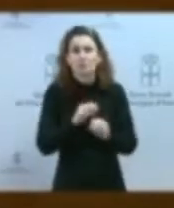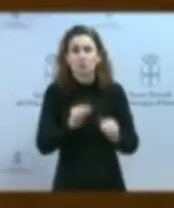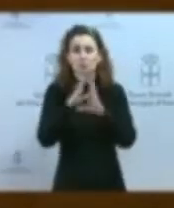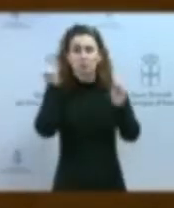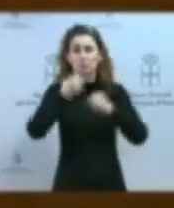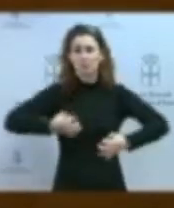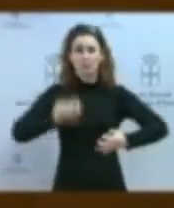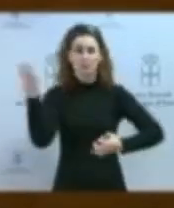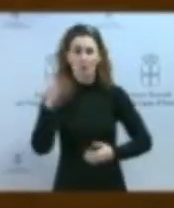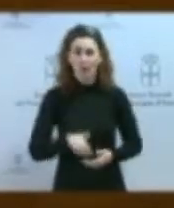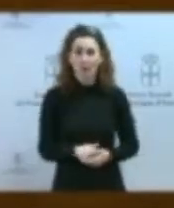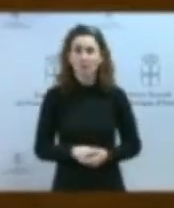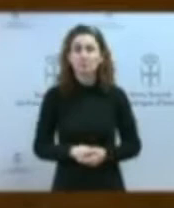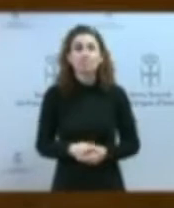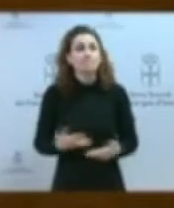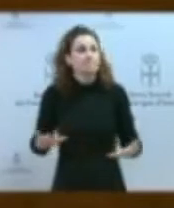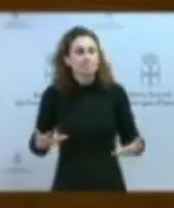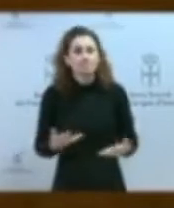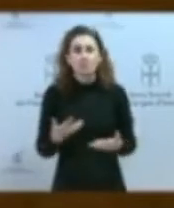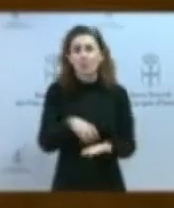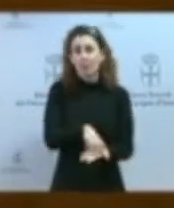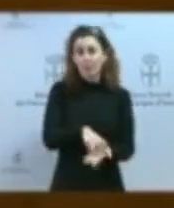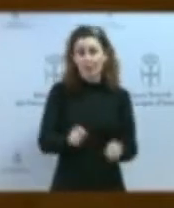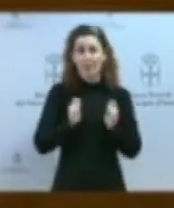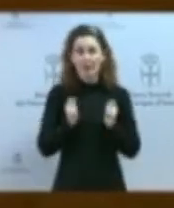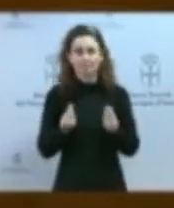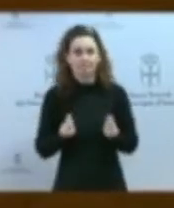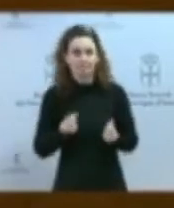Hay incertidumbres que están de la mano de esta pandemia.